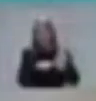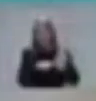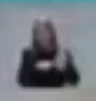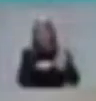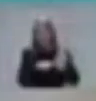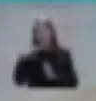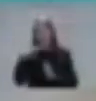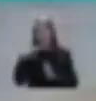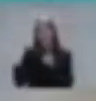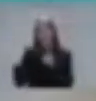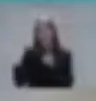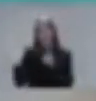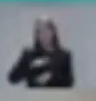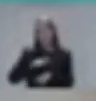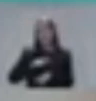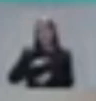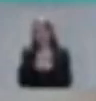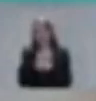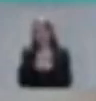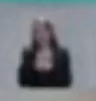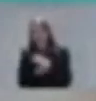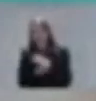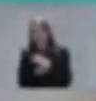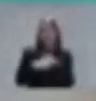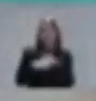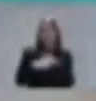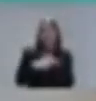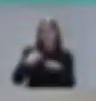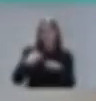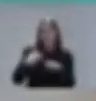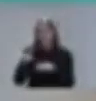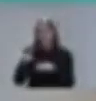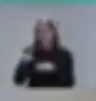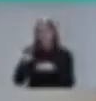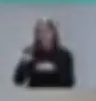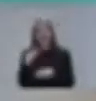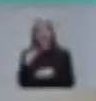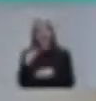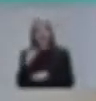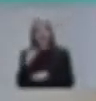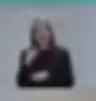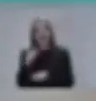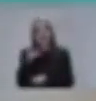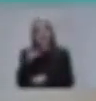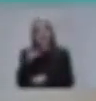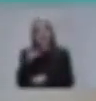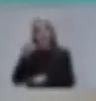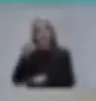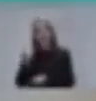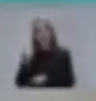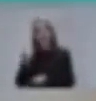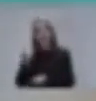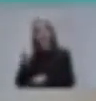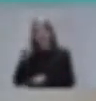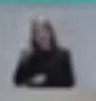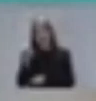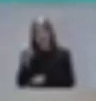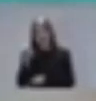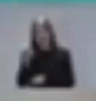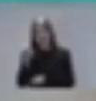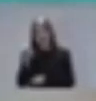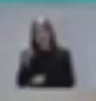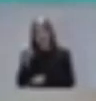de Mola, socios y familiares, se le informa que el INAI no cuenta con facultades constitucionales